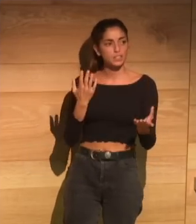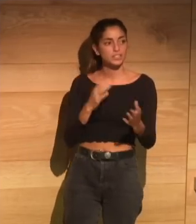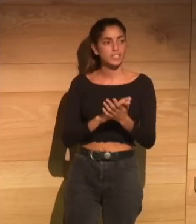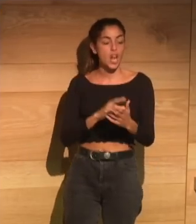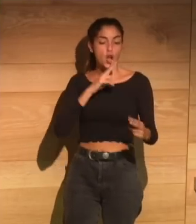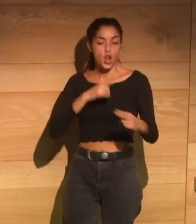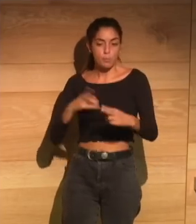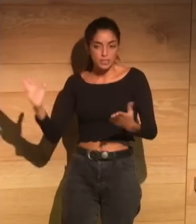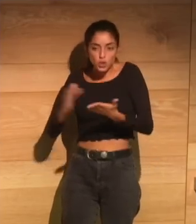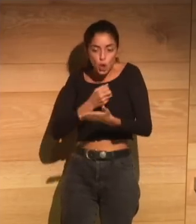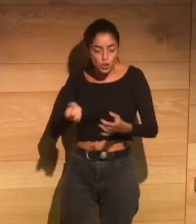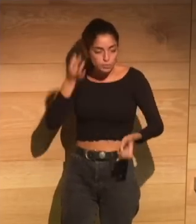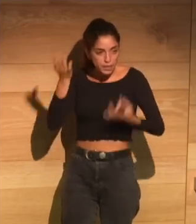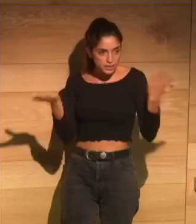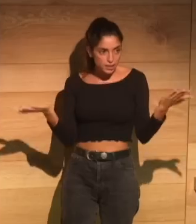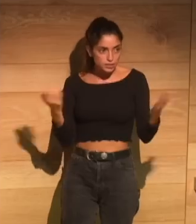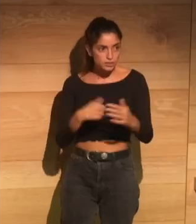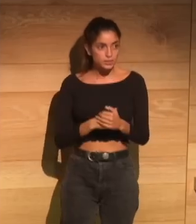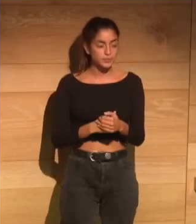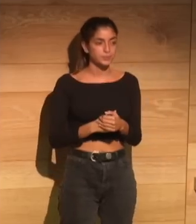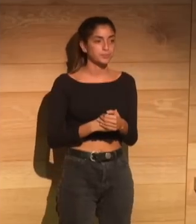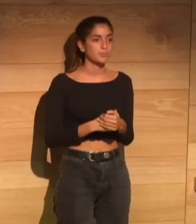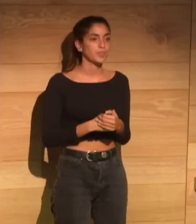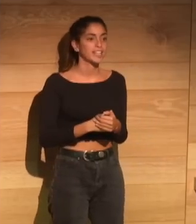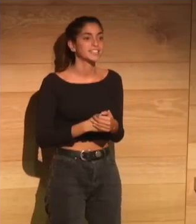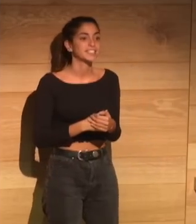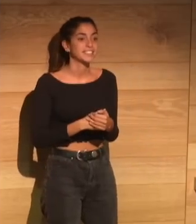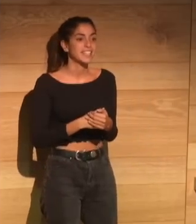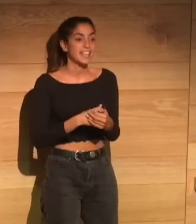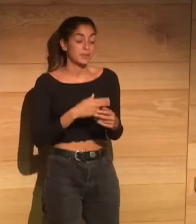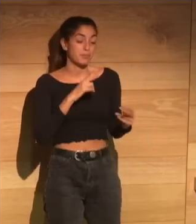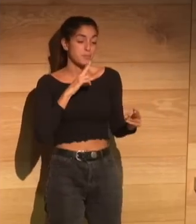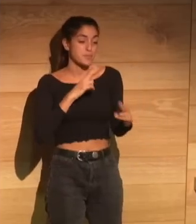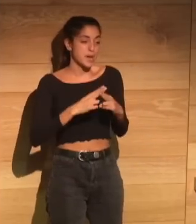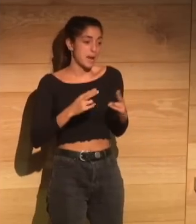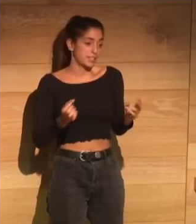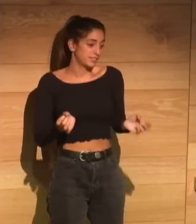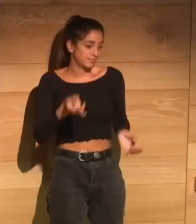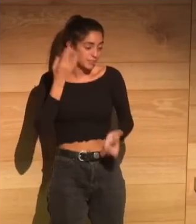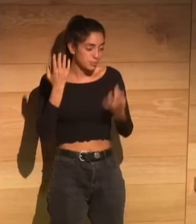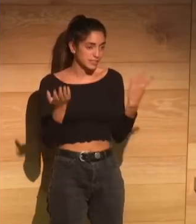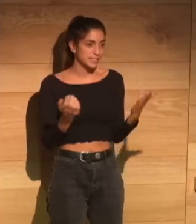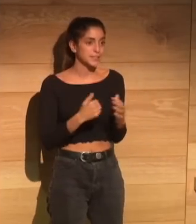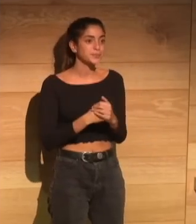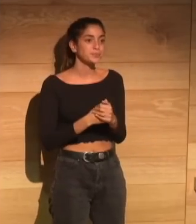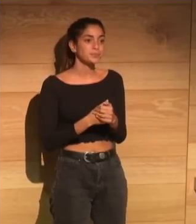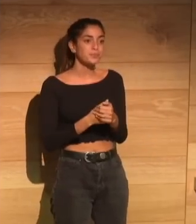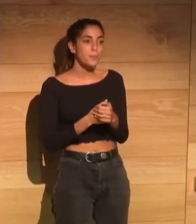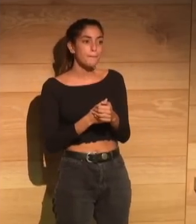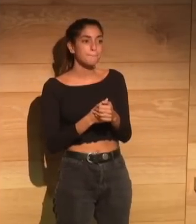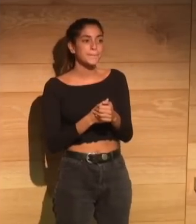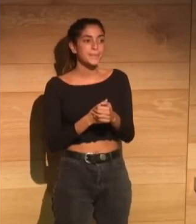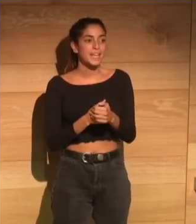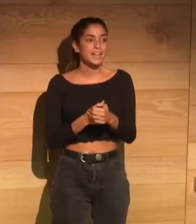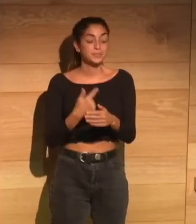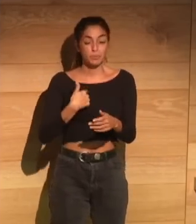realidad es muy sencillo, como lo son todos estos, como todos estos ingenios. Eso es cierto, Arturo. Fenaquistiscopio. Ay, Arturo, ahí te ha